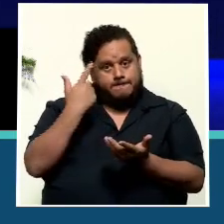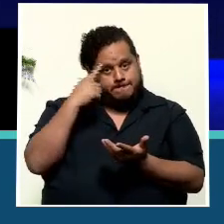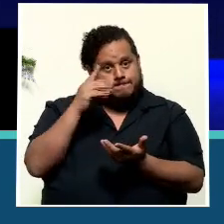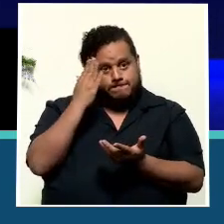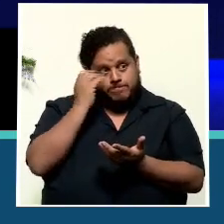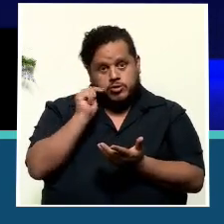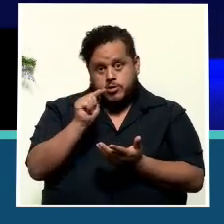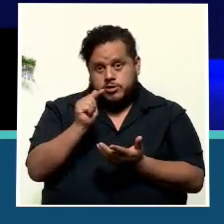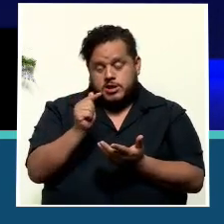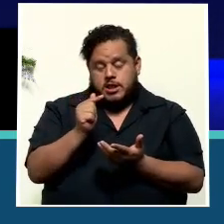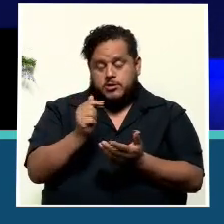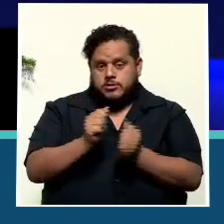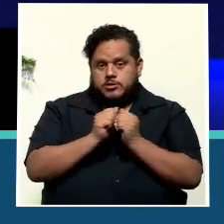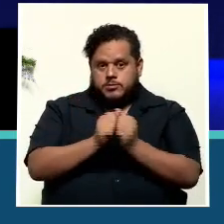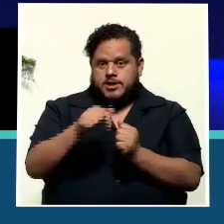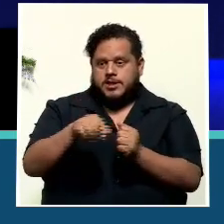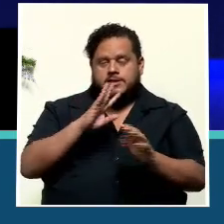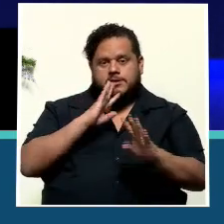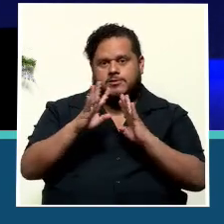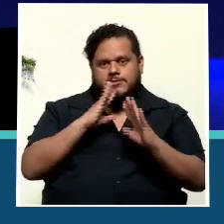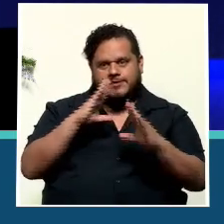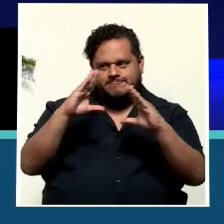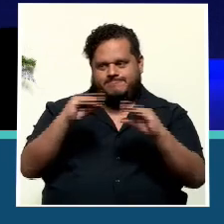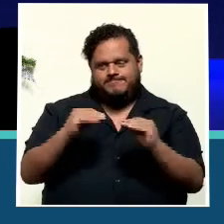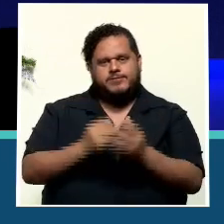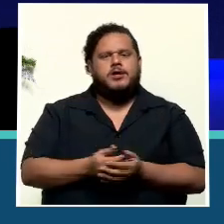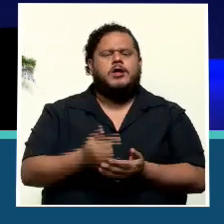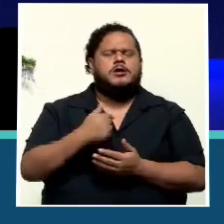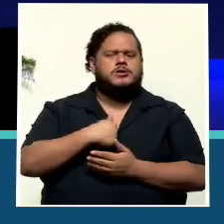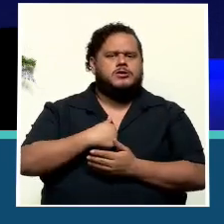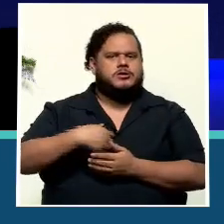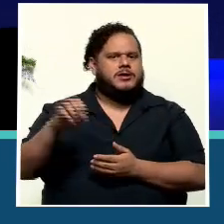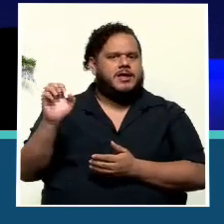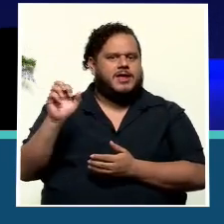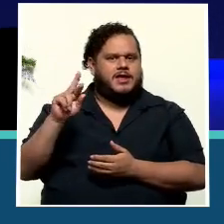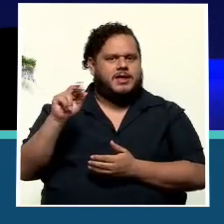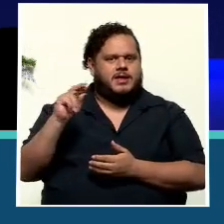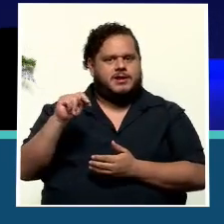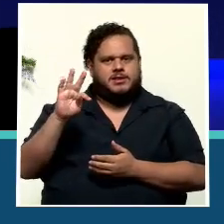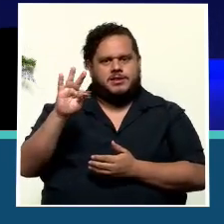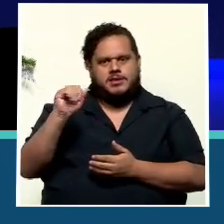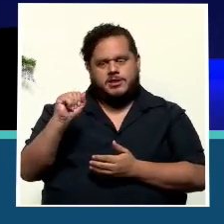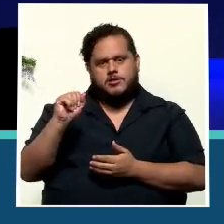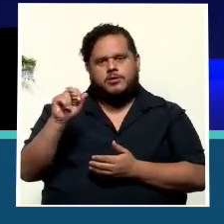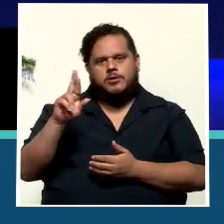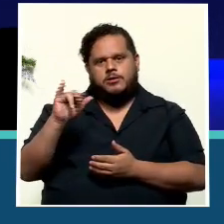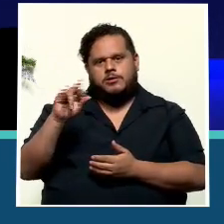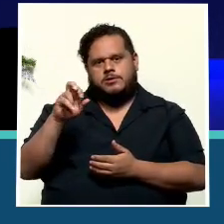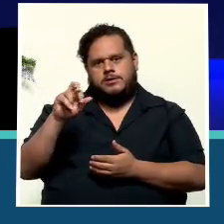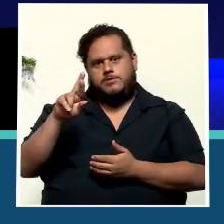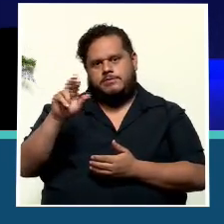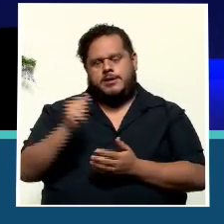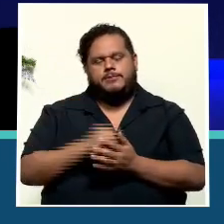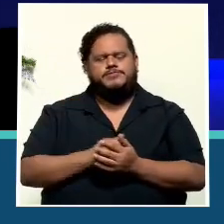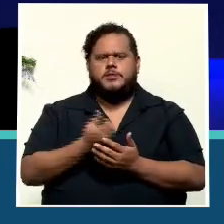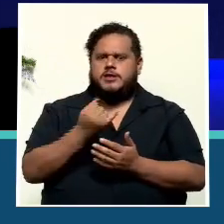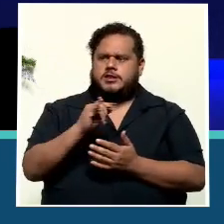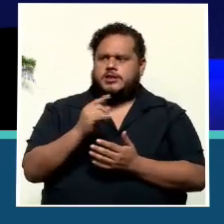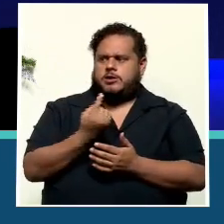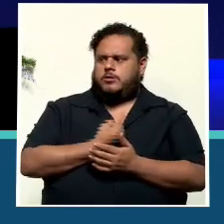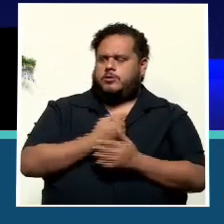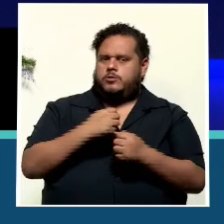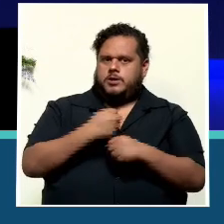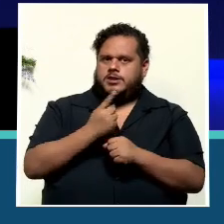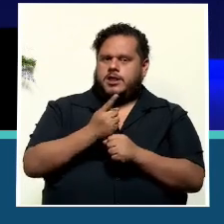estas conversaciones nocturnas. Soy Ernesto Rivera. Si uno hace un